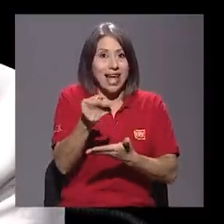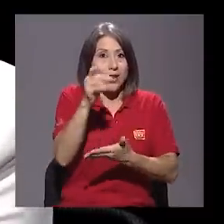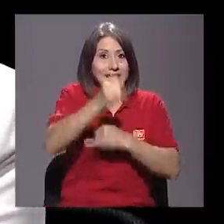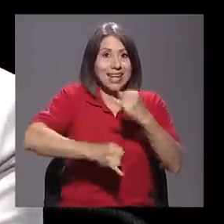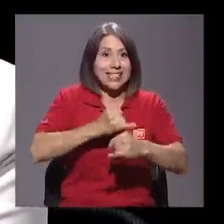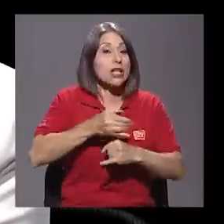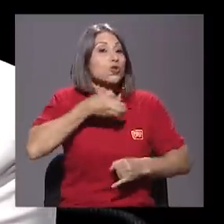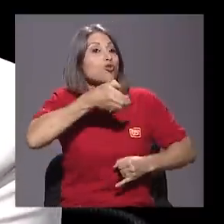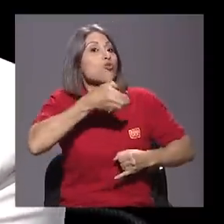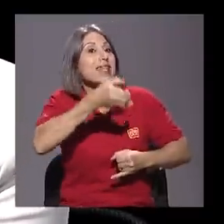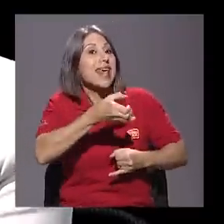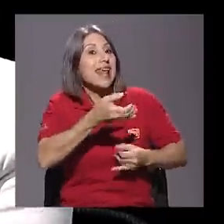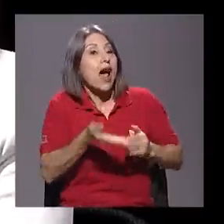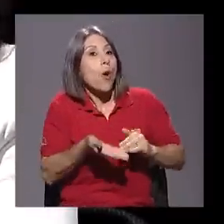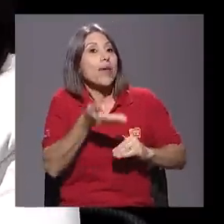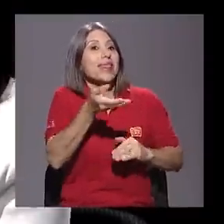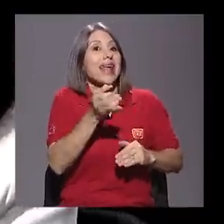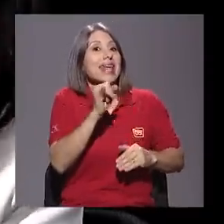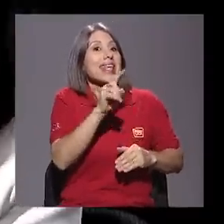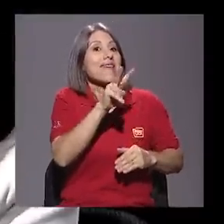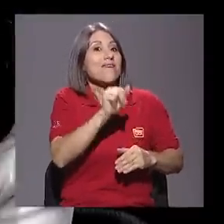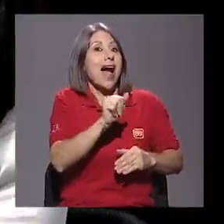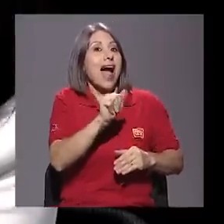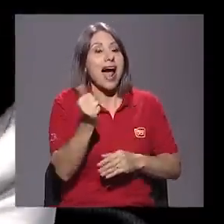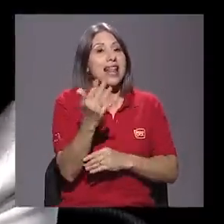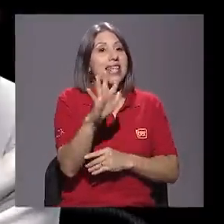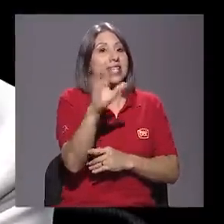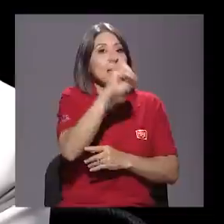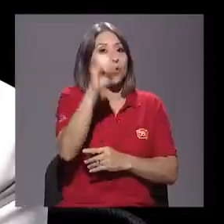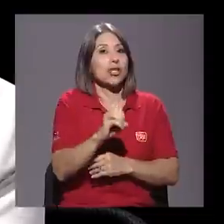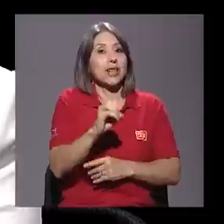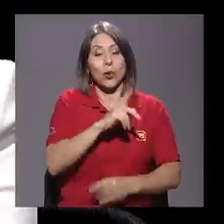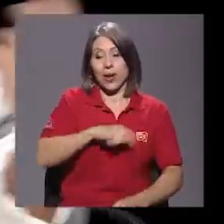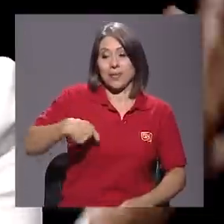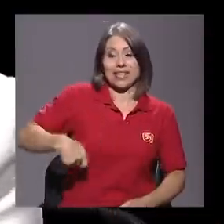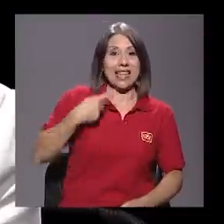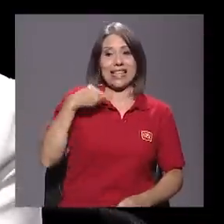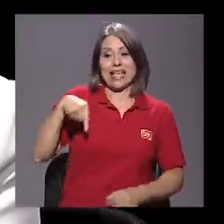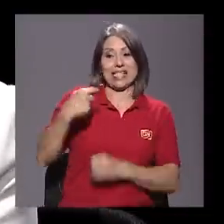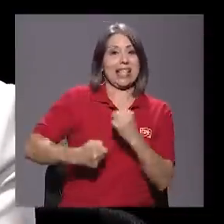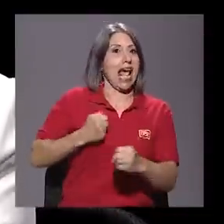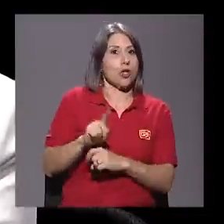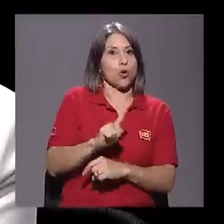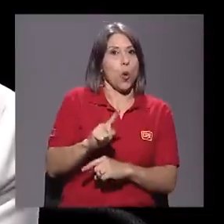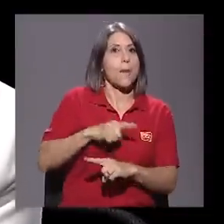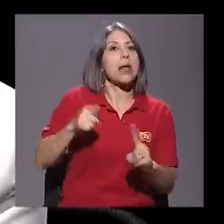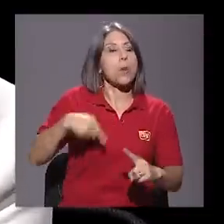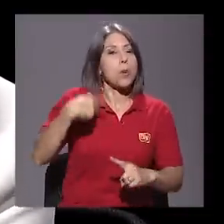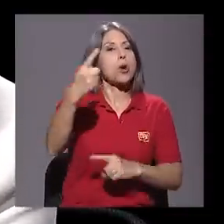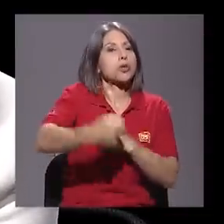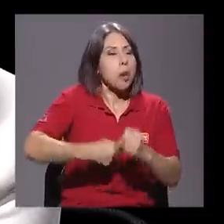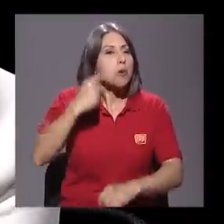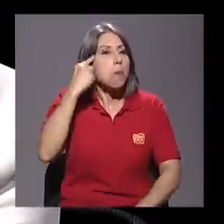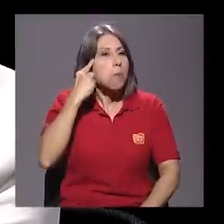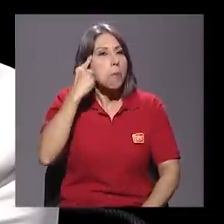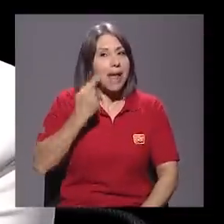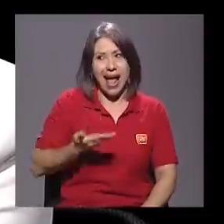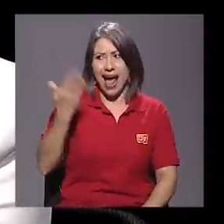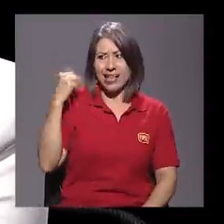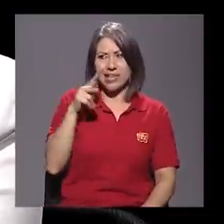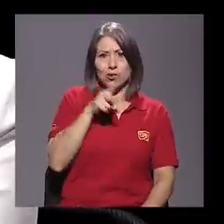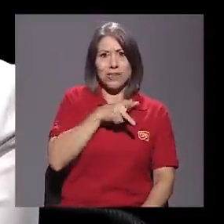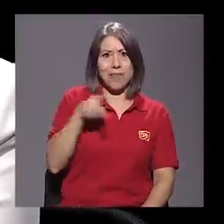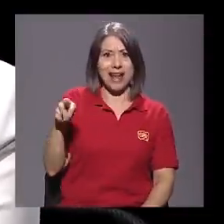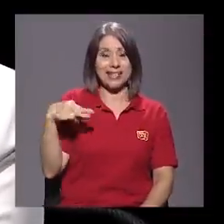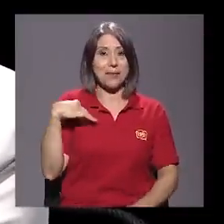el señor presidente de la República dice, no lo voy a hacer este año, pero lo voy a pensar el otro. Y hace un par de semanas la señora ministra de Hacienda, doña Rocío